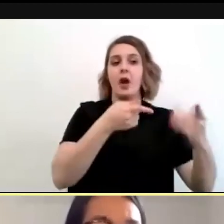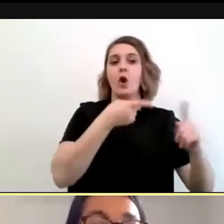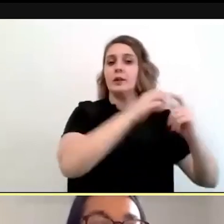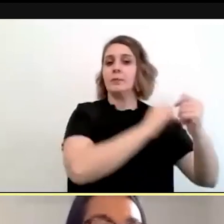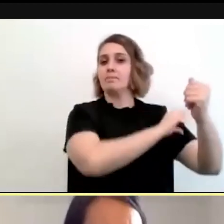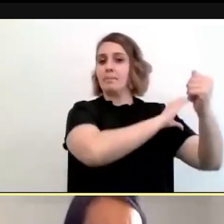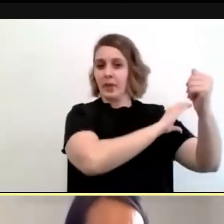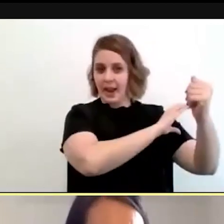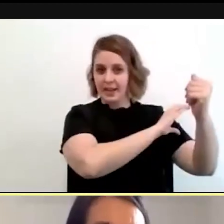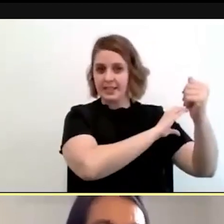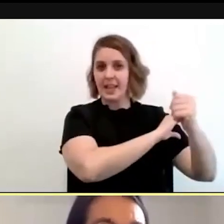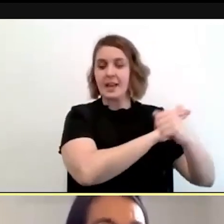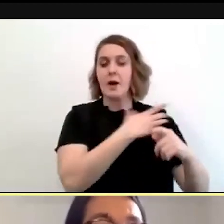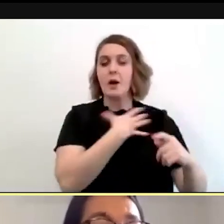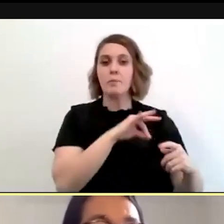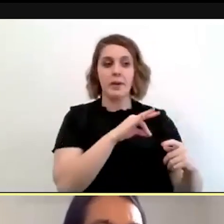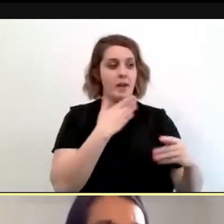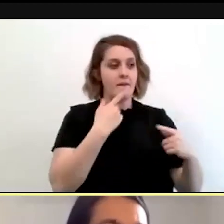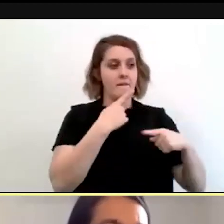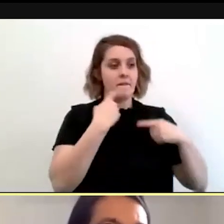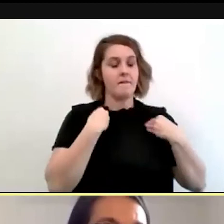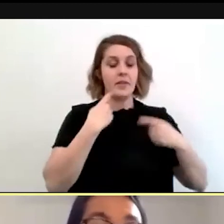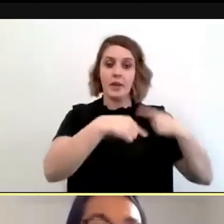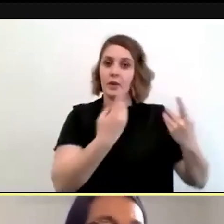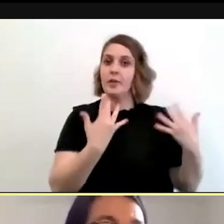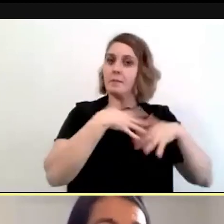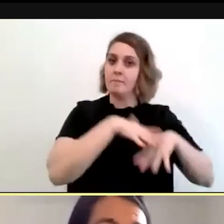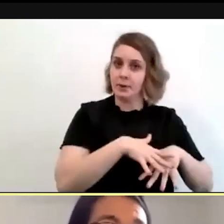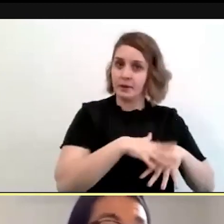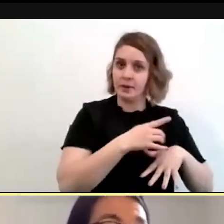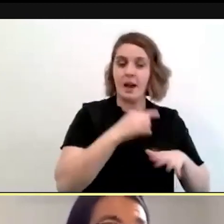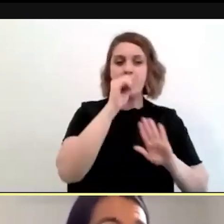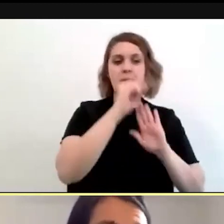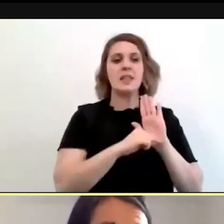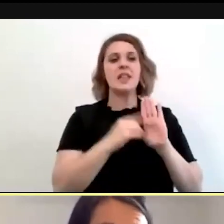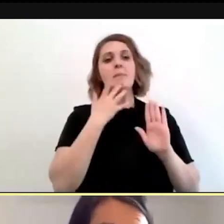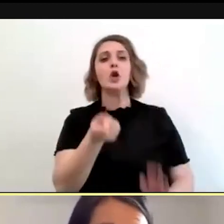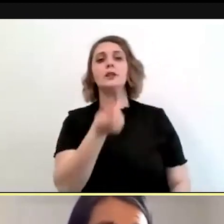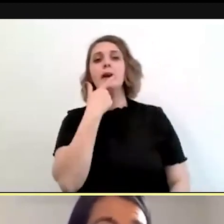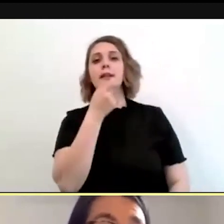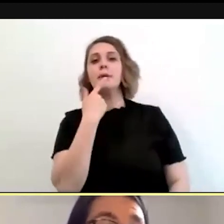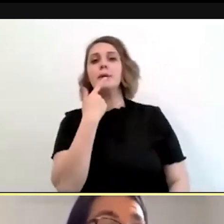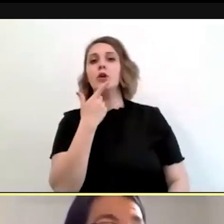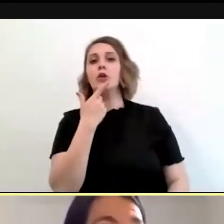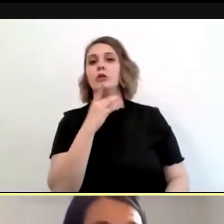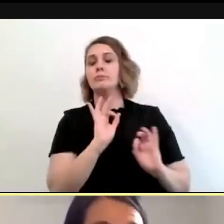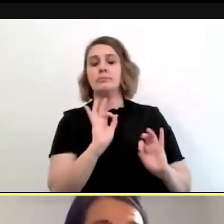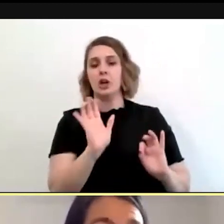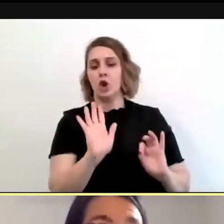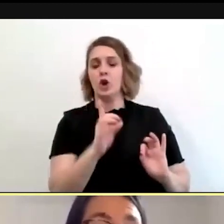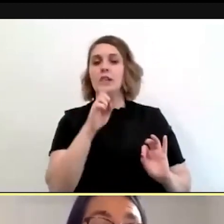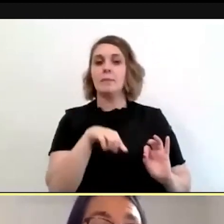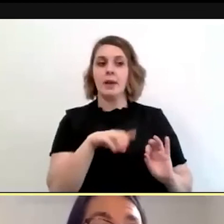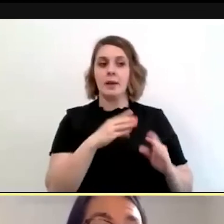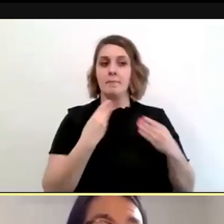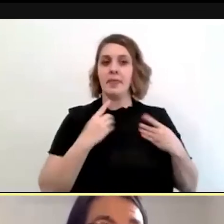a incorporarlo en su vida cotidiana, aplicar medidas que no sean solo de tratamientos clínicos, sino hacer cambios